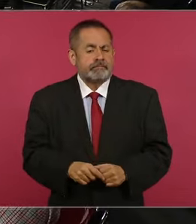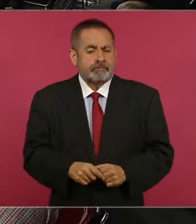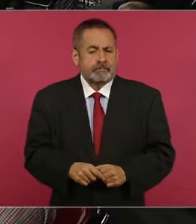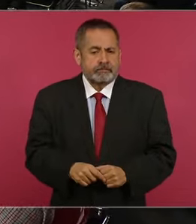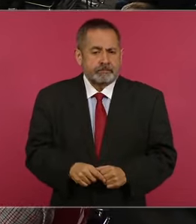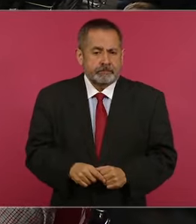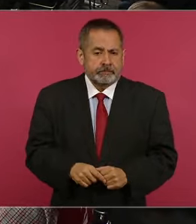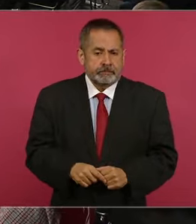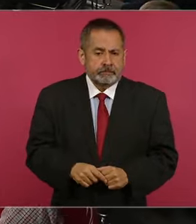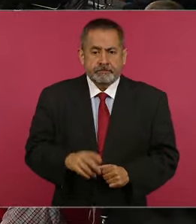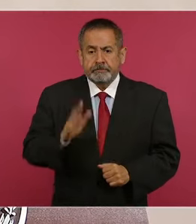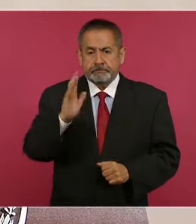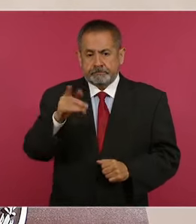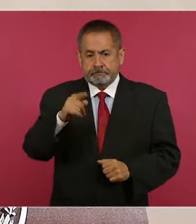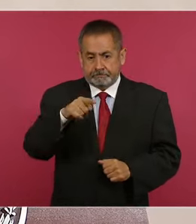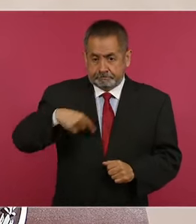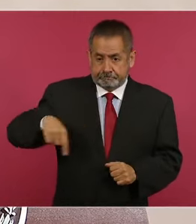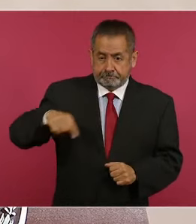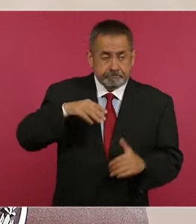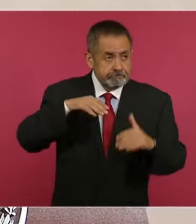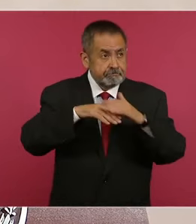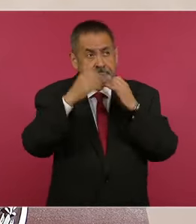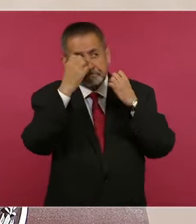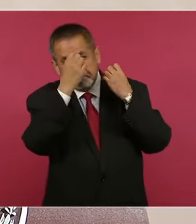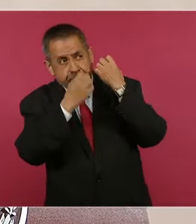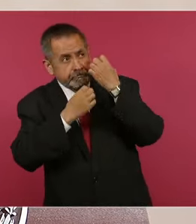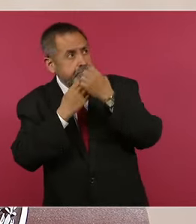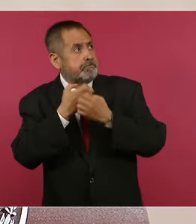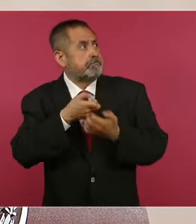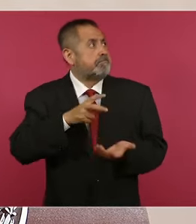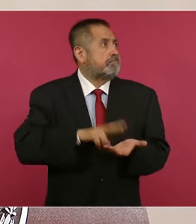Ya se hicieron los avalúos.